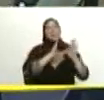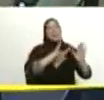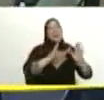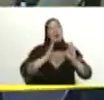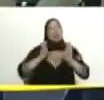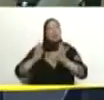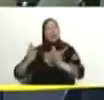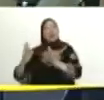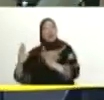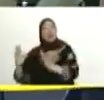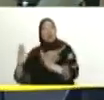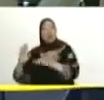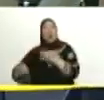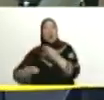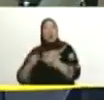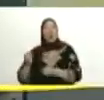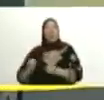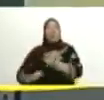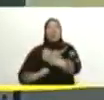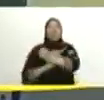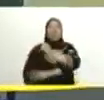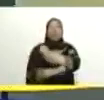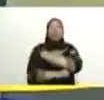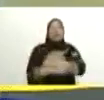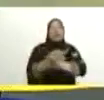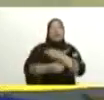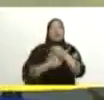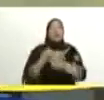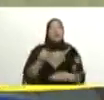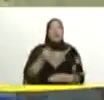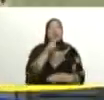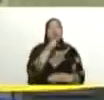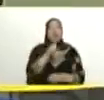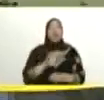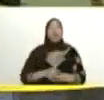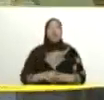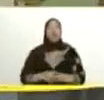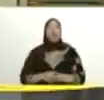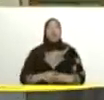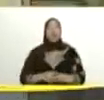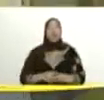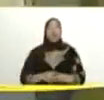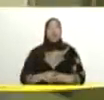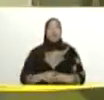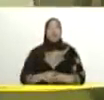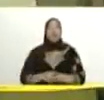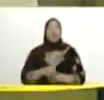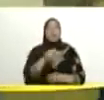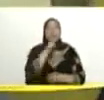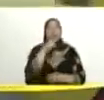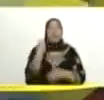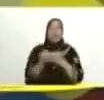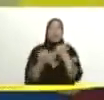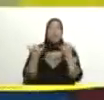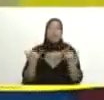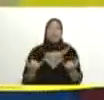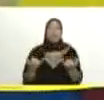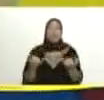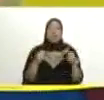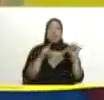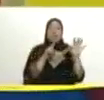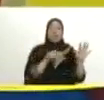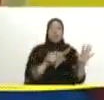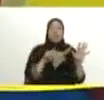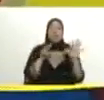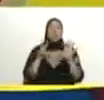de misiones. ¿Cuál es la importancia de la base de misiones, presidente? Y por eso le agradecemos enormemente a usted, en que la base de misiones se centra